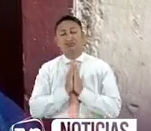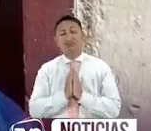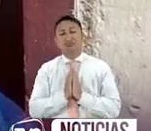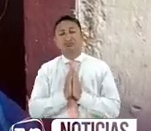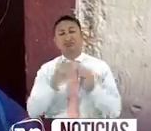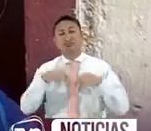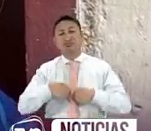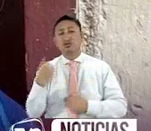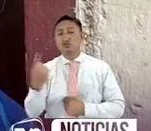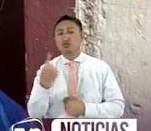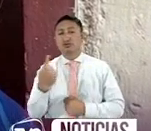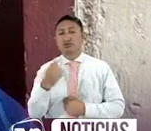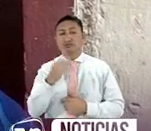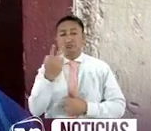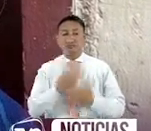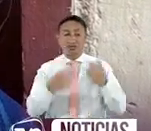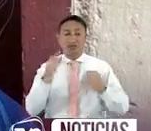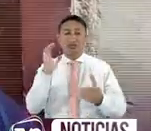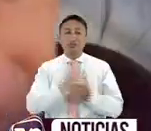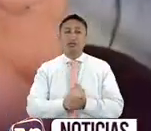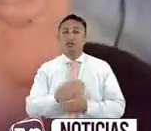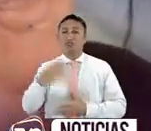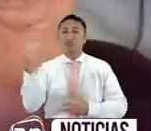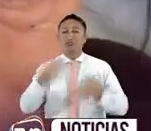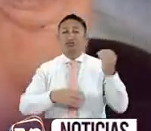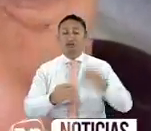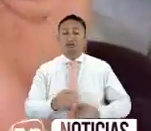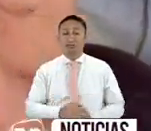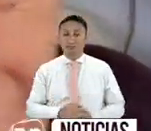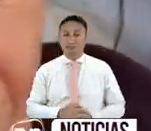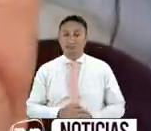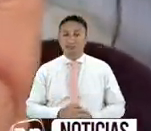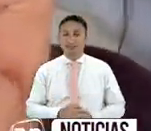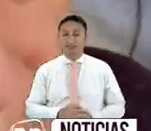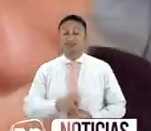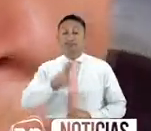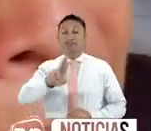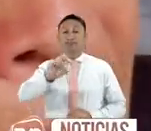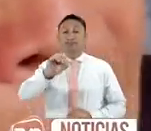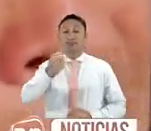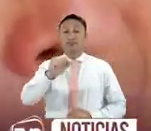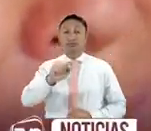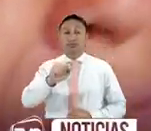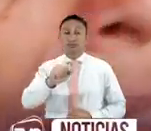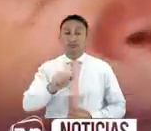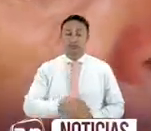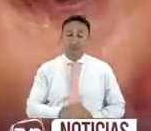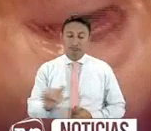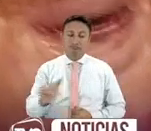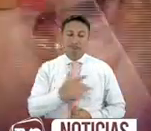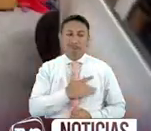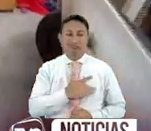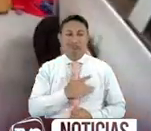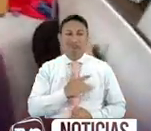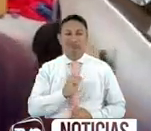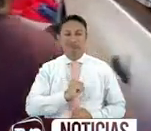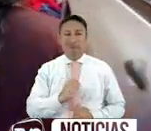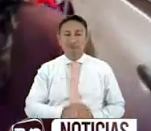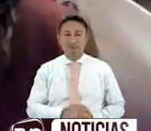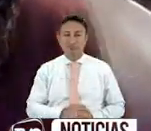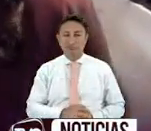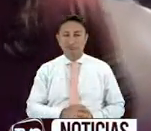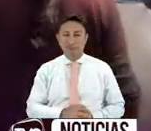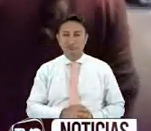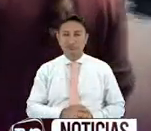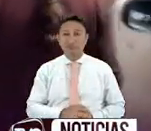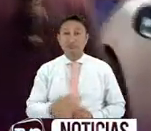solita todos mis hijos son casados Doña Rosa también devastada por lo sucedido cuenta los momentos